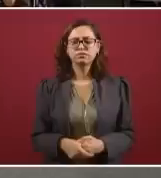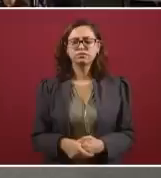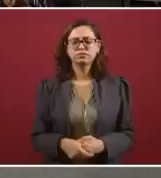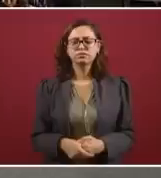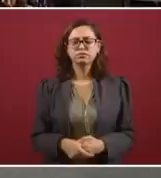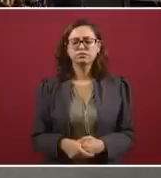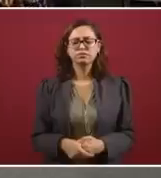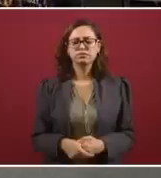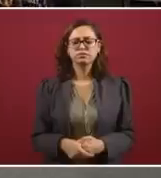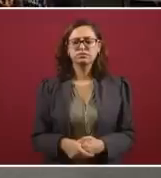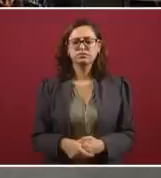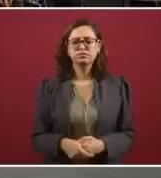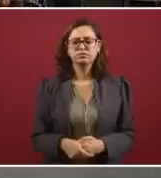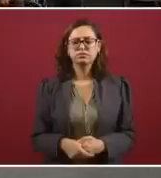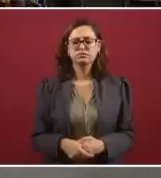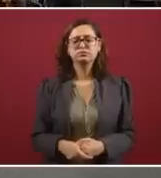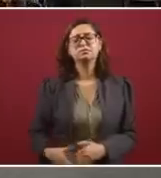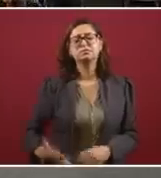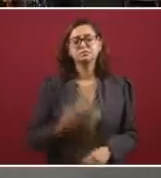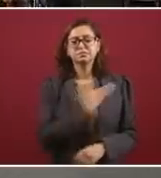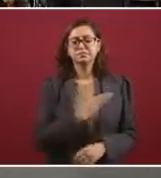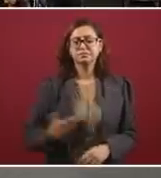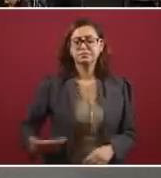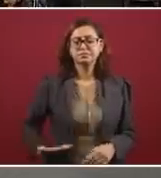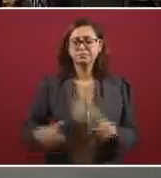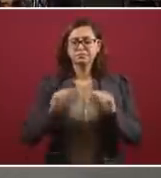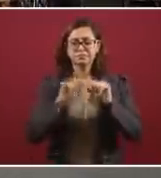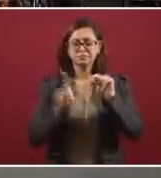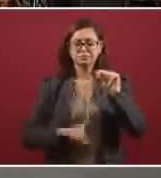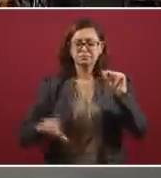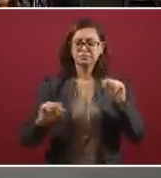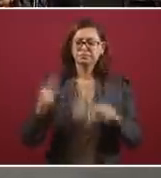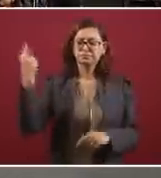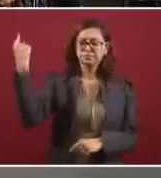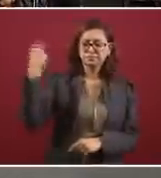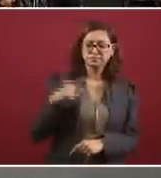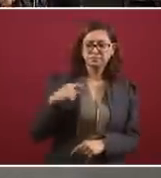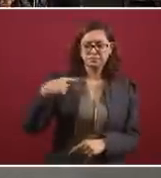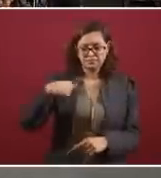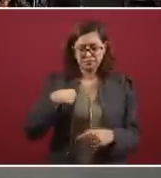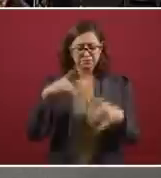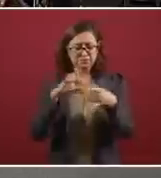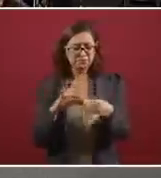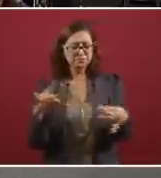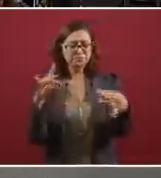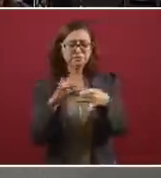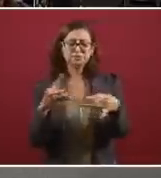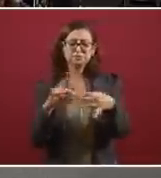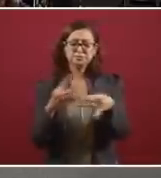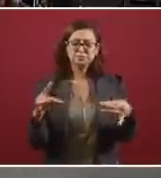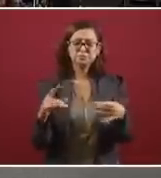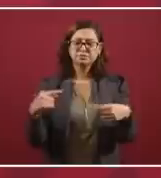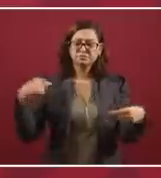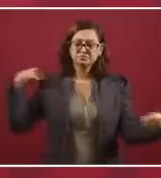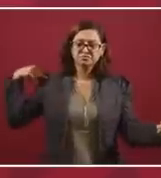Me instruye el ciudadano presidente de la República de hacer un recuento del trabajo de